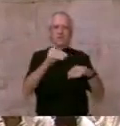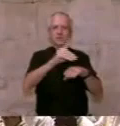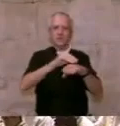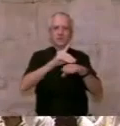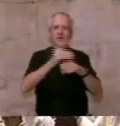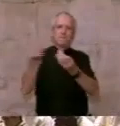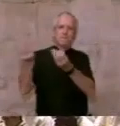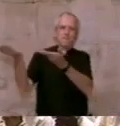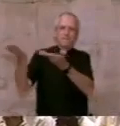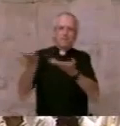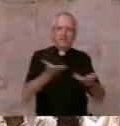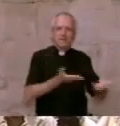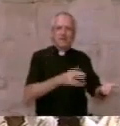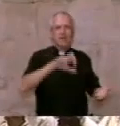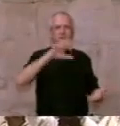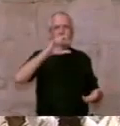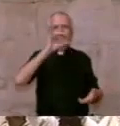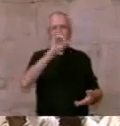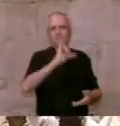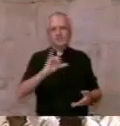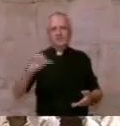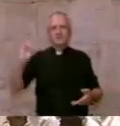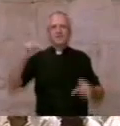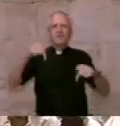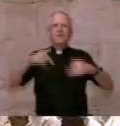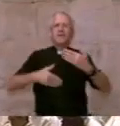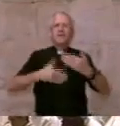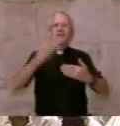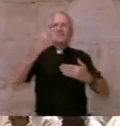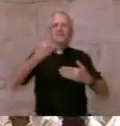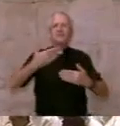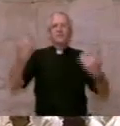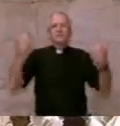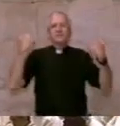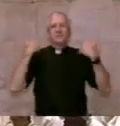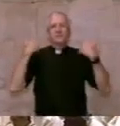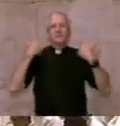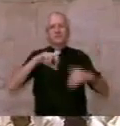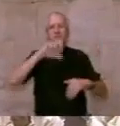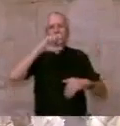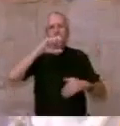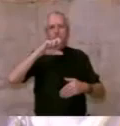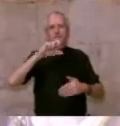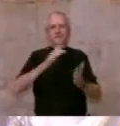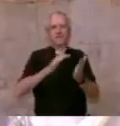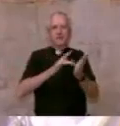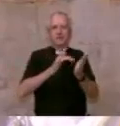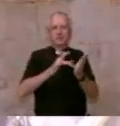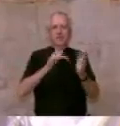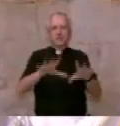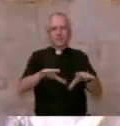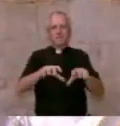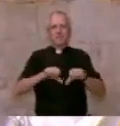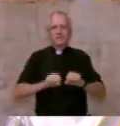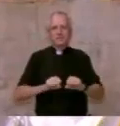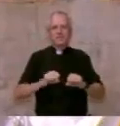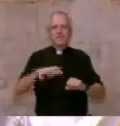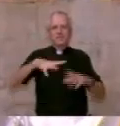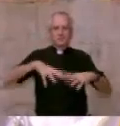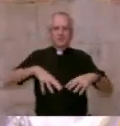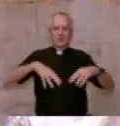da la bienvenida a Monseñor Sergi Gordo Rodríguez, que hoy inicia su ministerio episcopal en Tortosa, tomando posesión de su